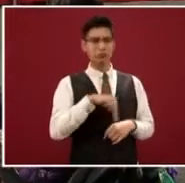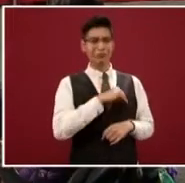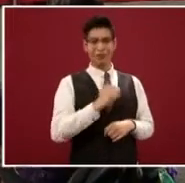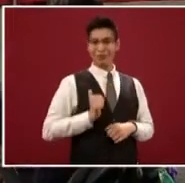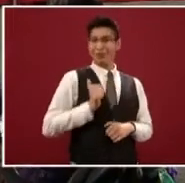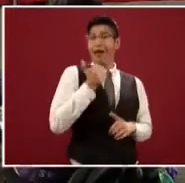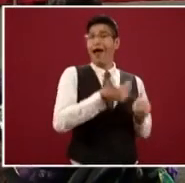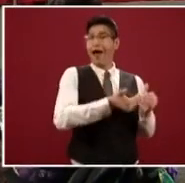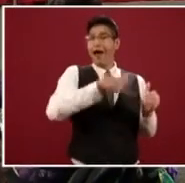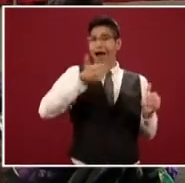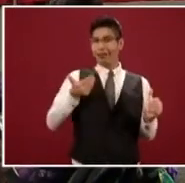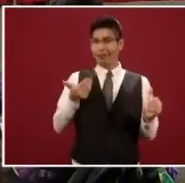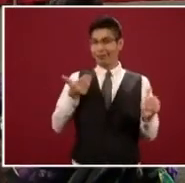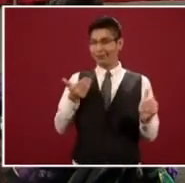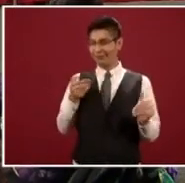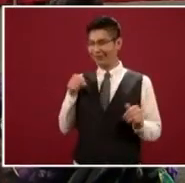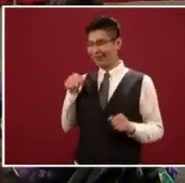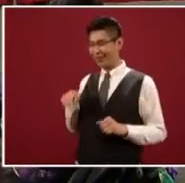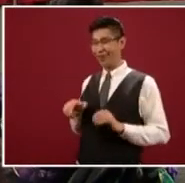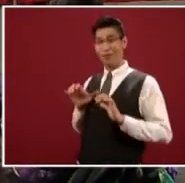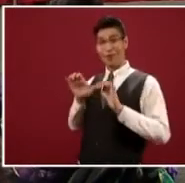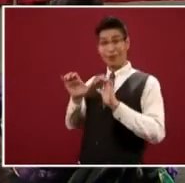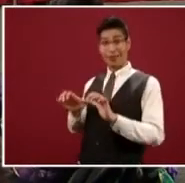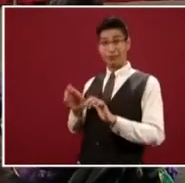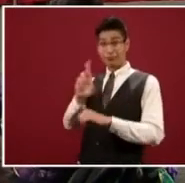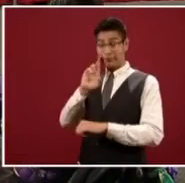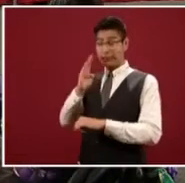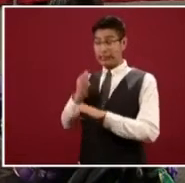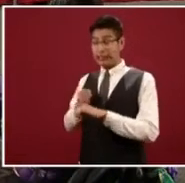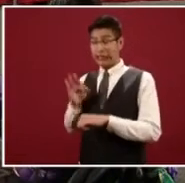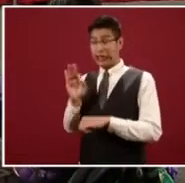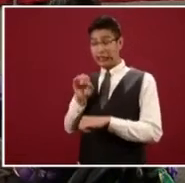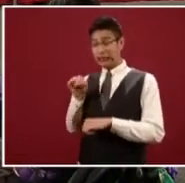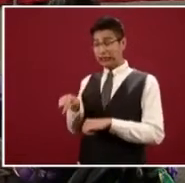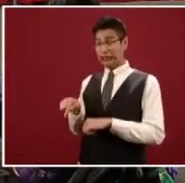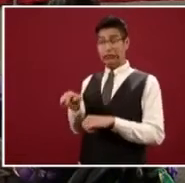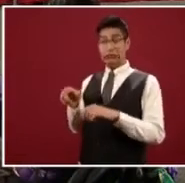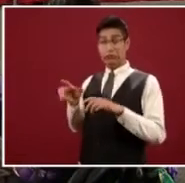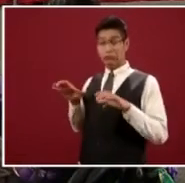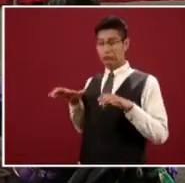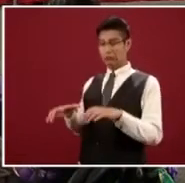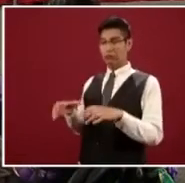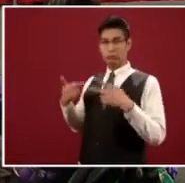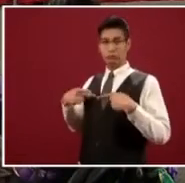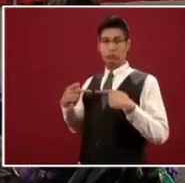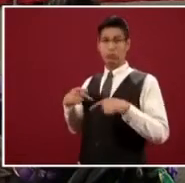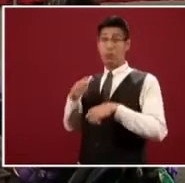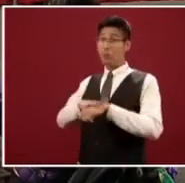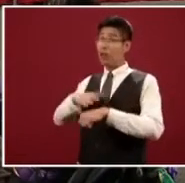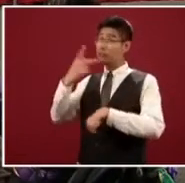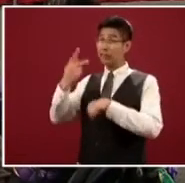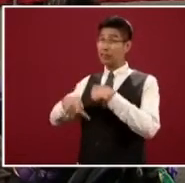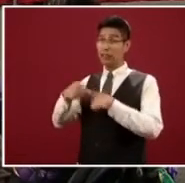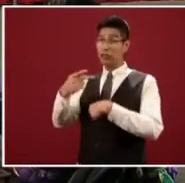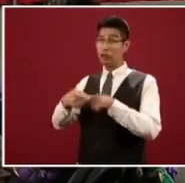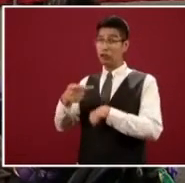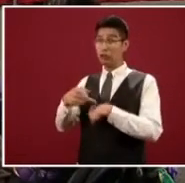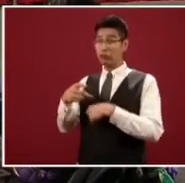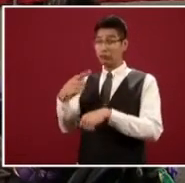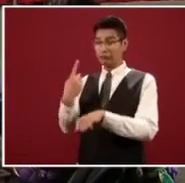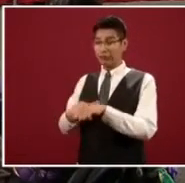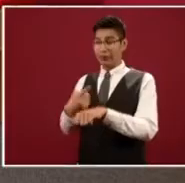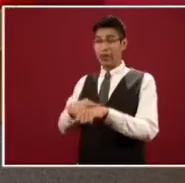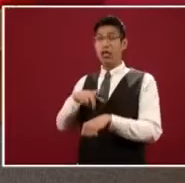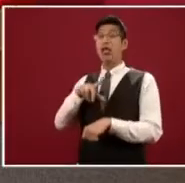un mayor riesgo de complicarse al enfermarse y al complicarse de poder fallecer. Por lo